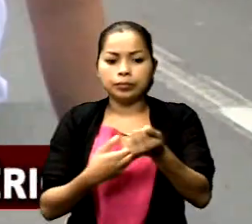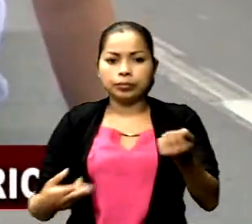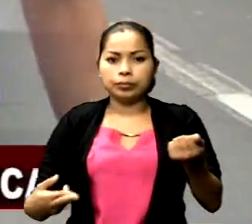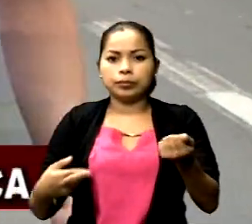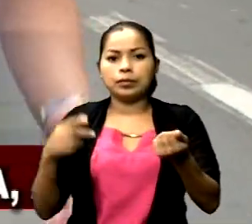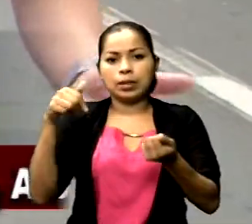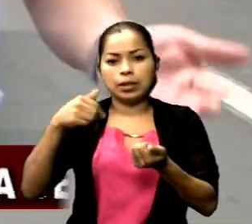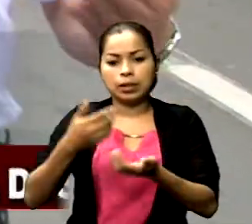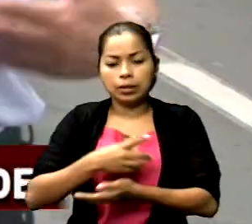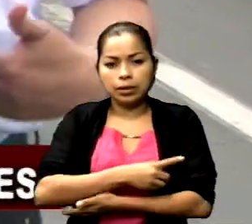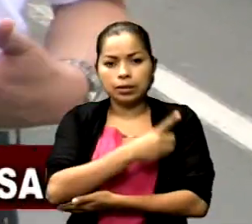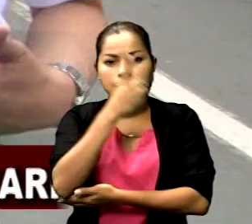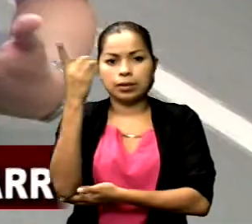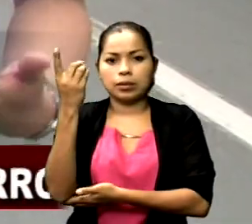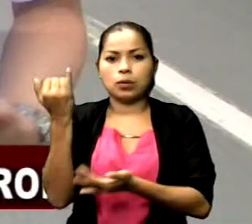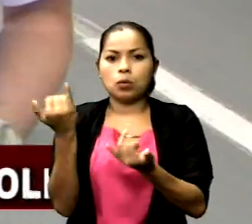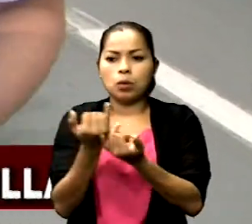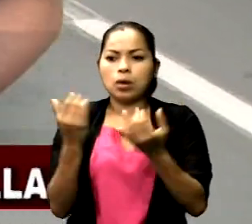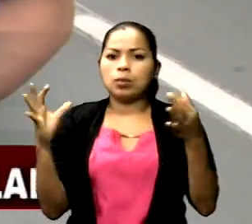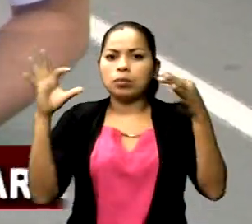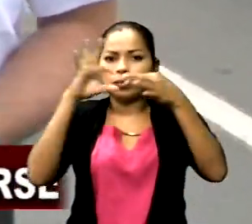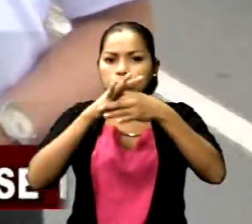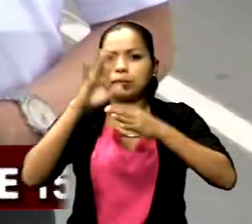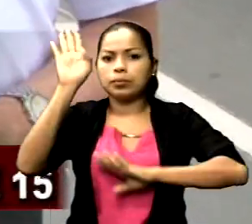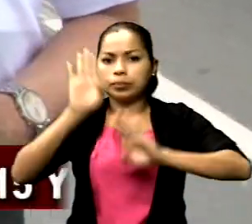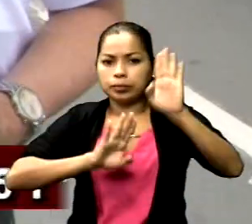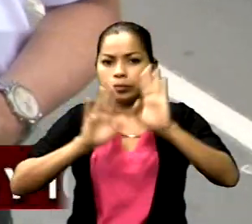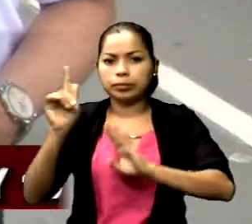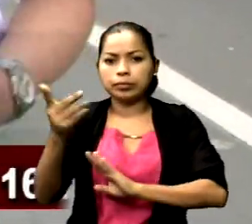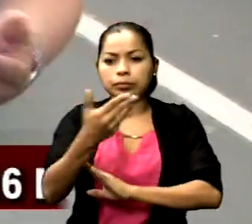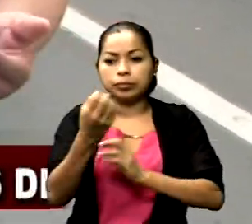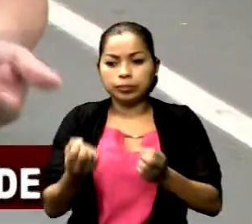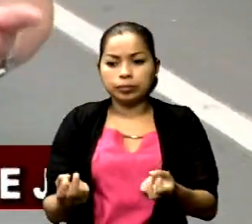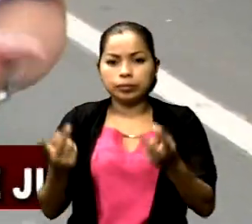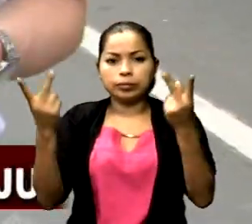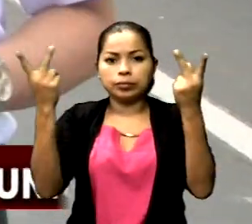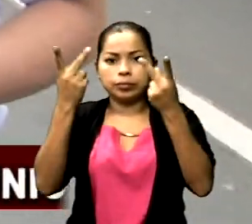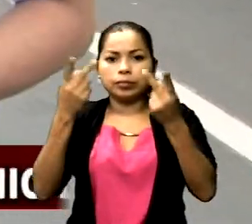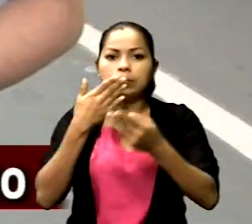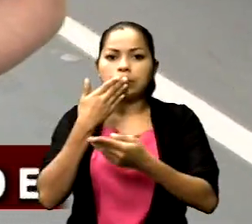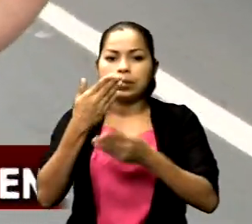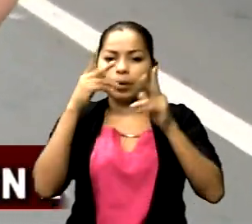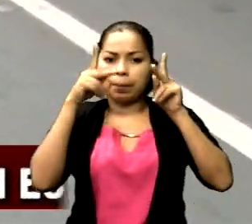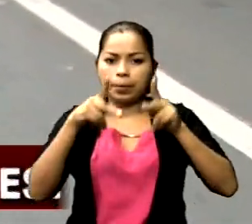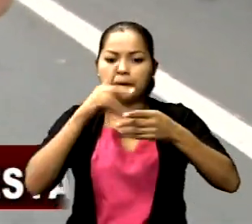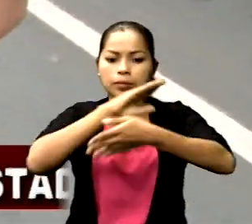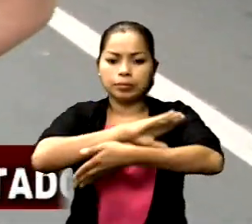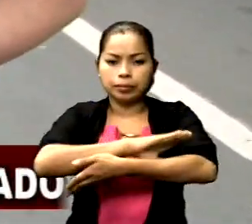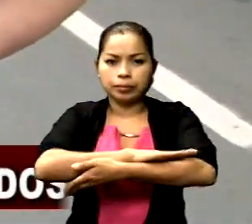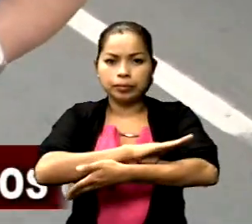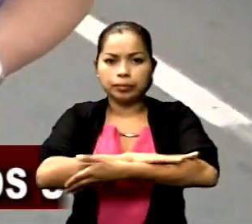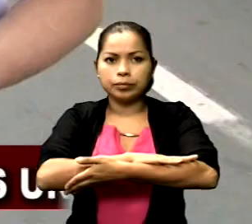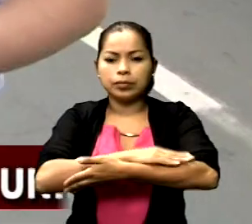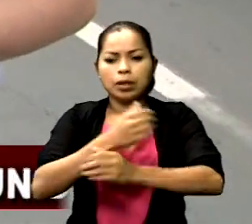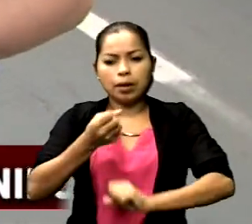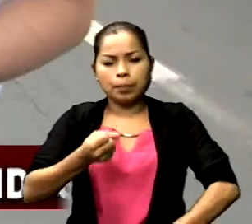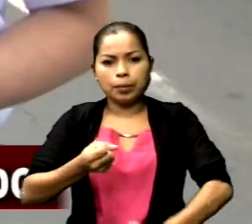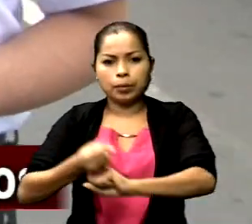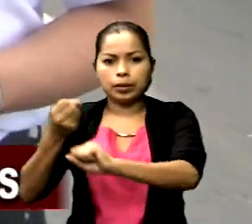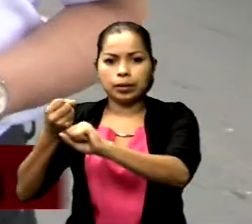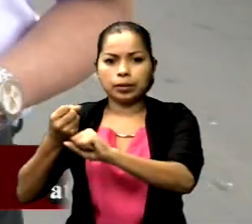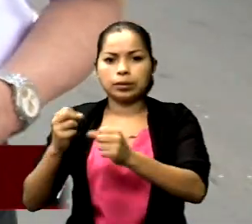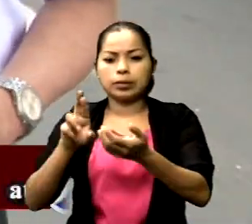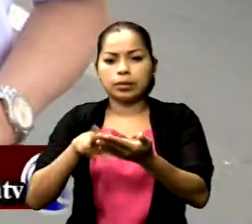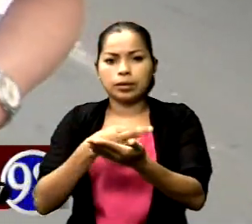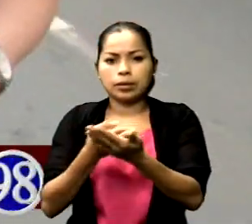sangre. Seamos parte de esta campaña de vida, seamos buenos ciudadanos y demos nuestro granito de arena para la